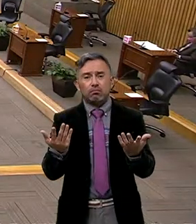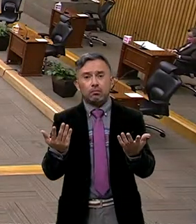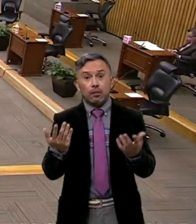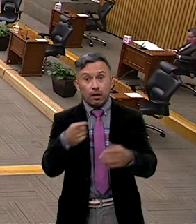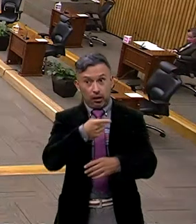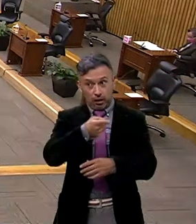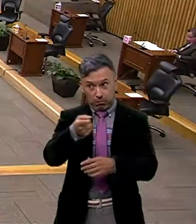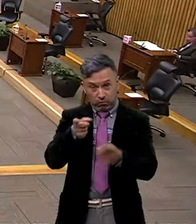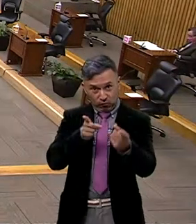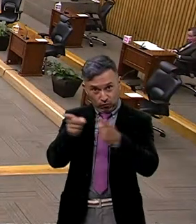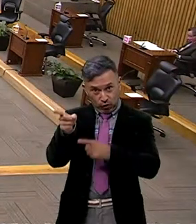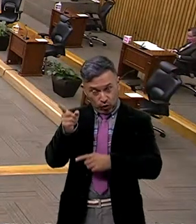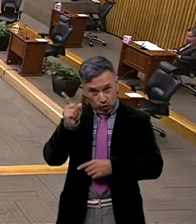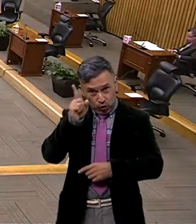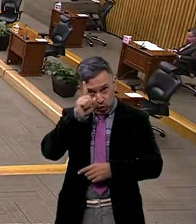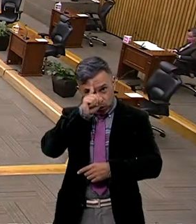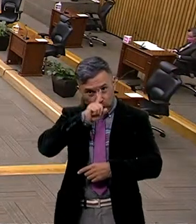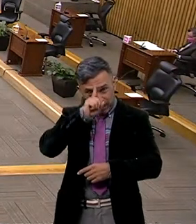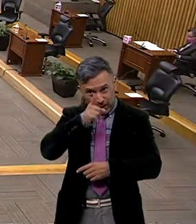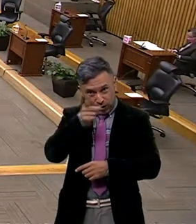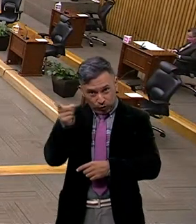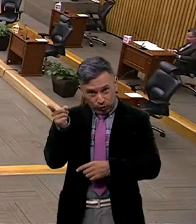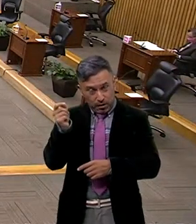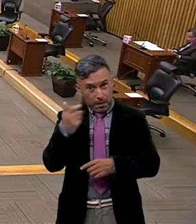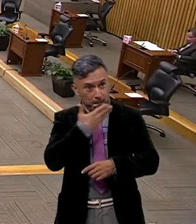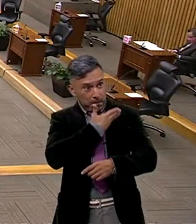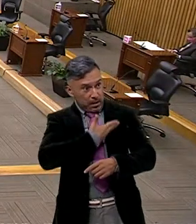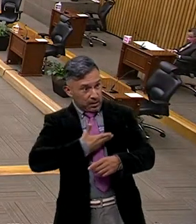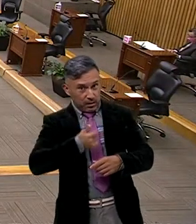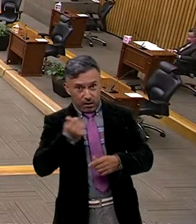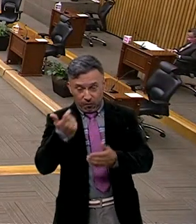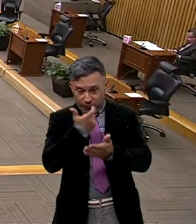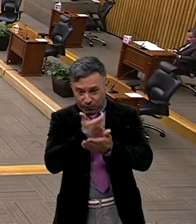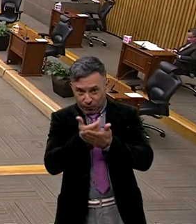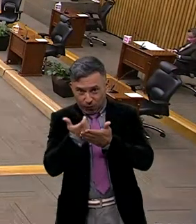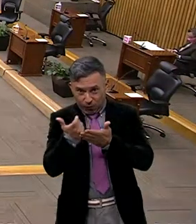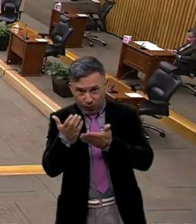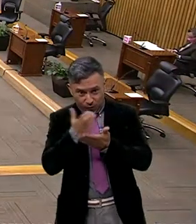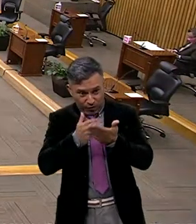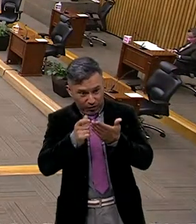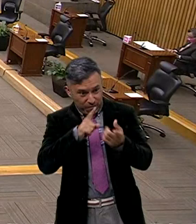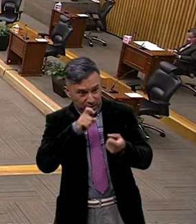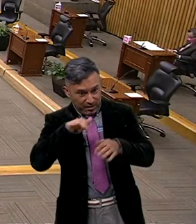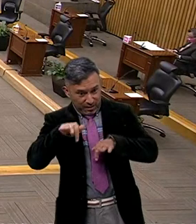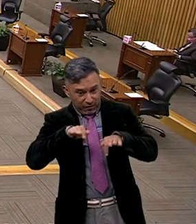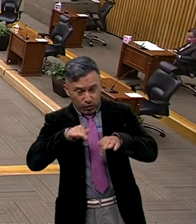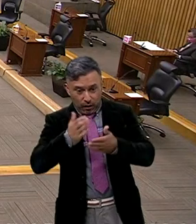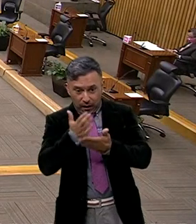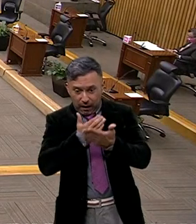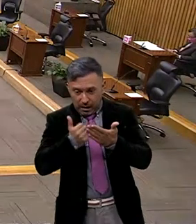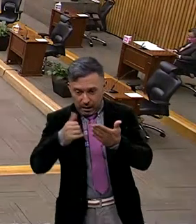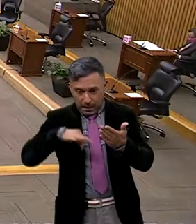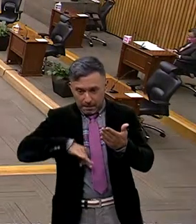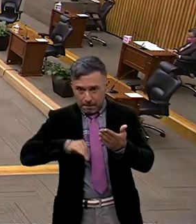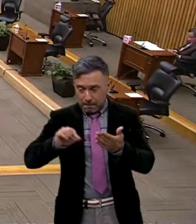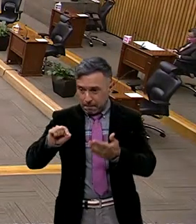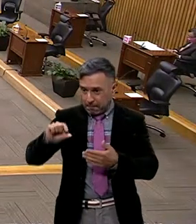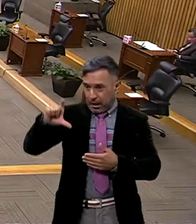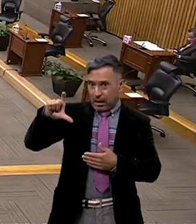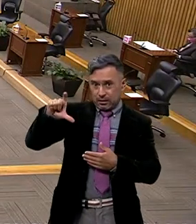más de más que más que el presidente compañeros sean honestos por favor